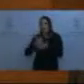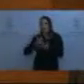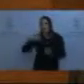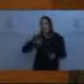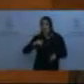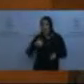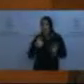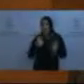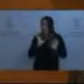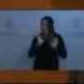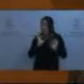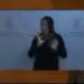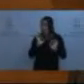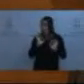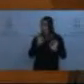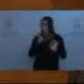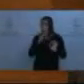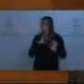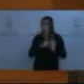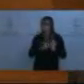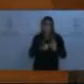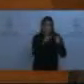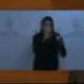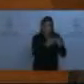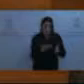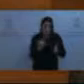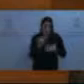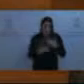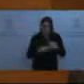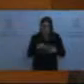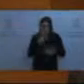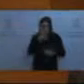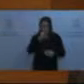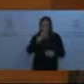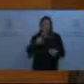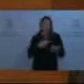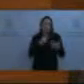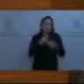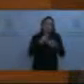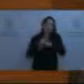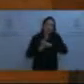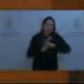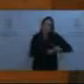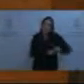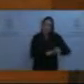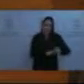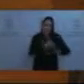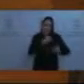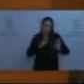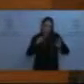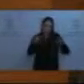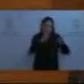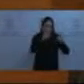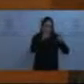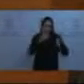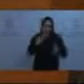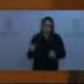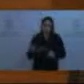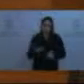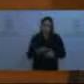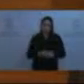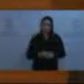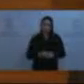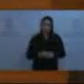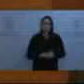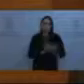produjo precisamente a raíz de la modificación que usted mismo realizó en el 16, pero eso es secundario para lo que nos trae aquí o lo que motiva la pregunta. Es que